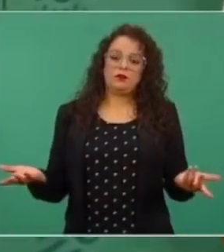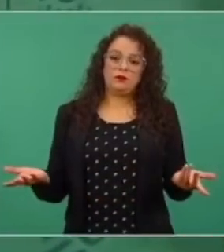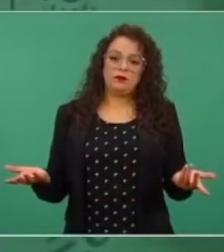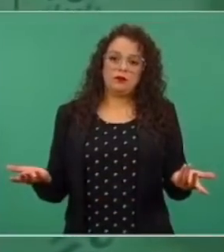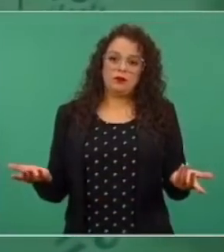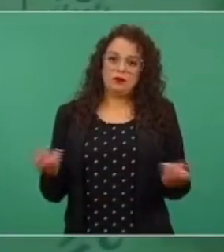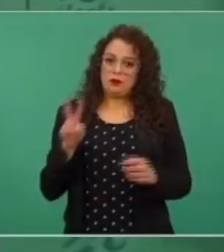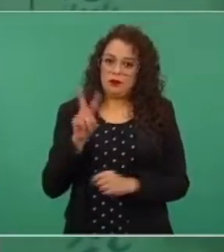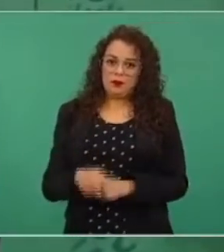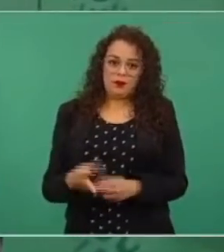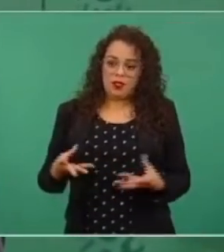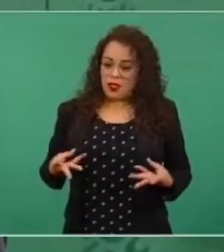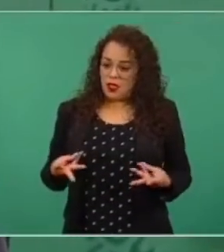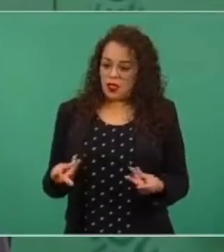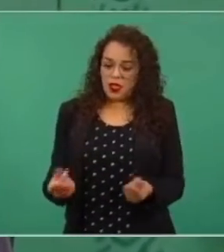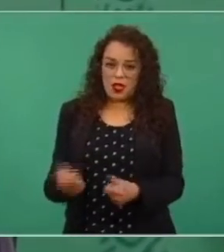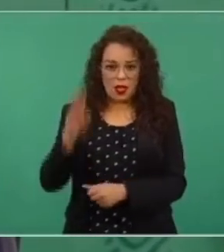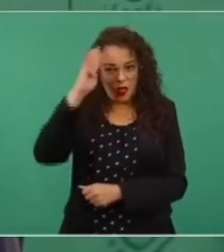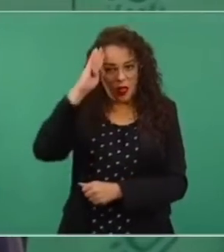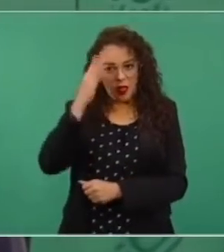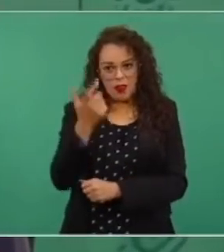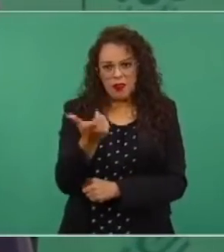déficit?